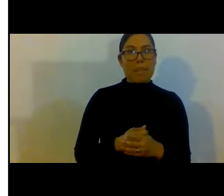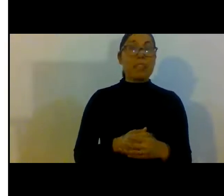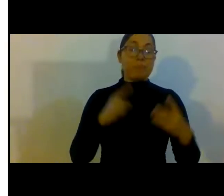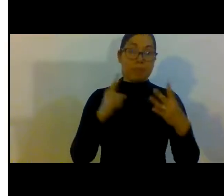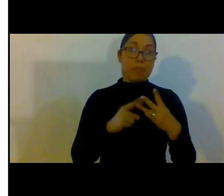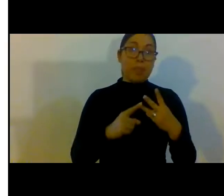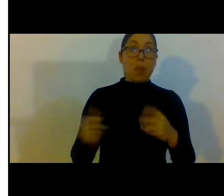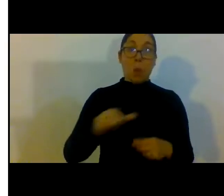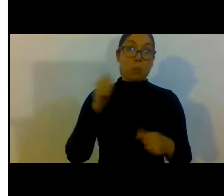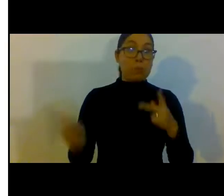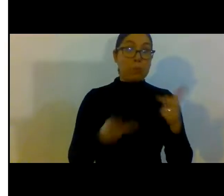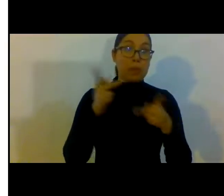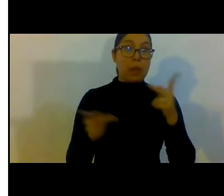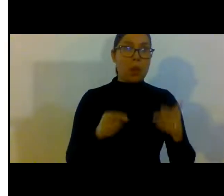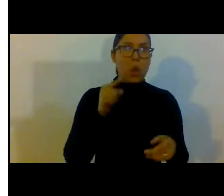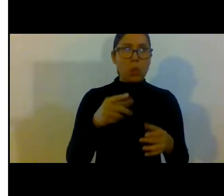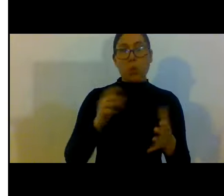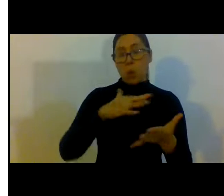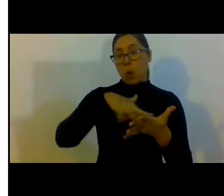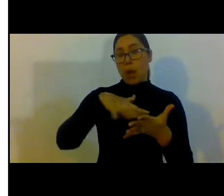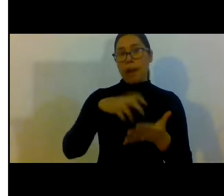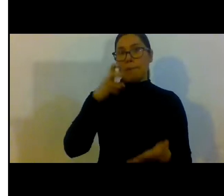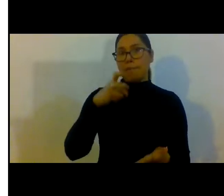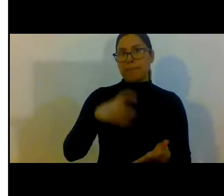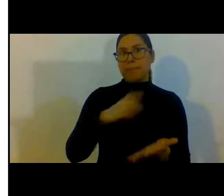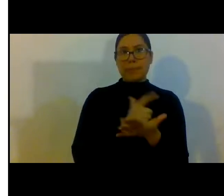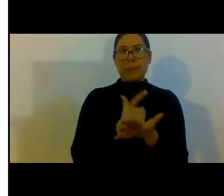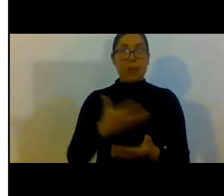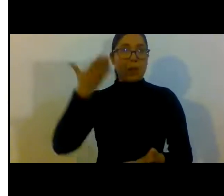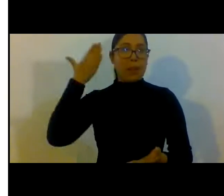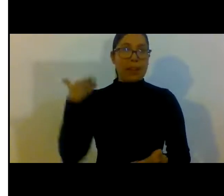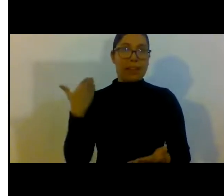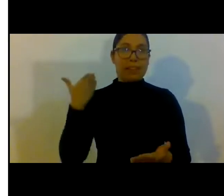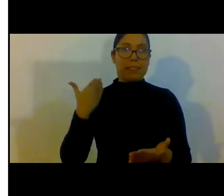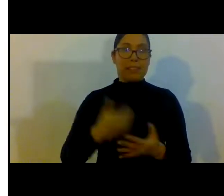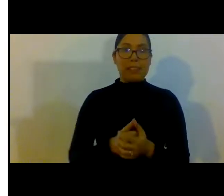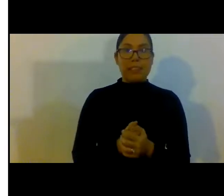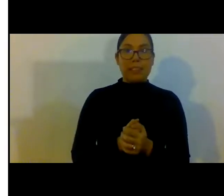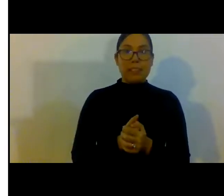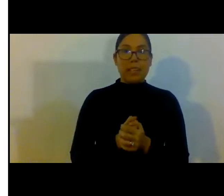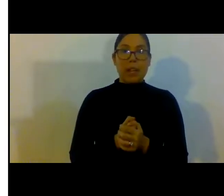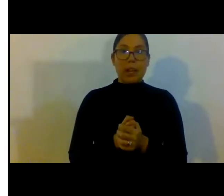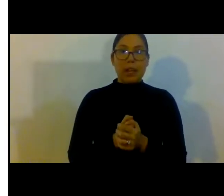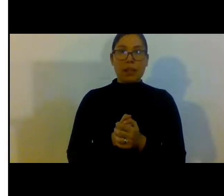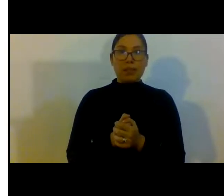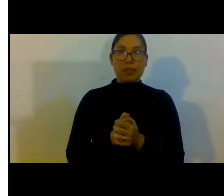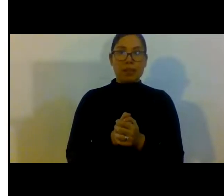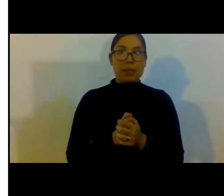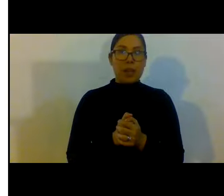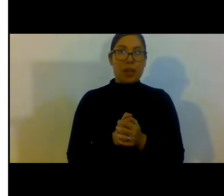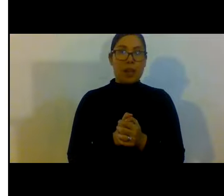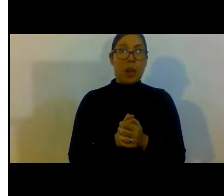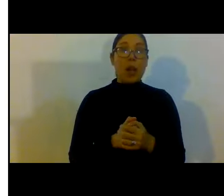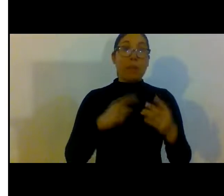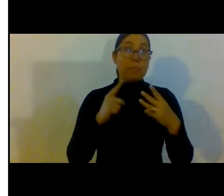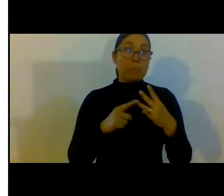es preguntar, ¿no? O tener otra pregunta más. ¿Y qué fue diferente? ¿O qué fue lo que viste en este cuento? ¿O qué harías tú? ¿Cómo cambiarías esta